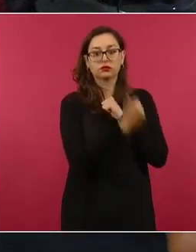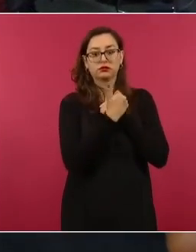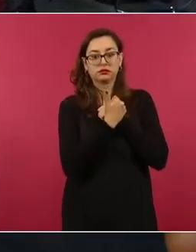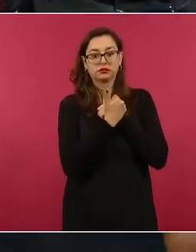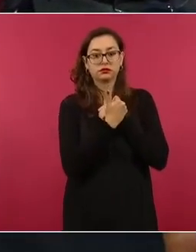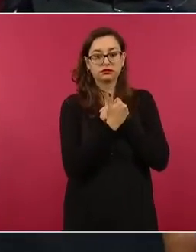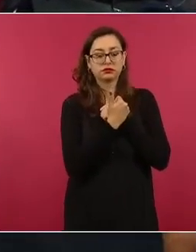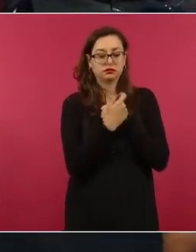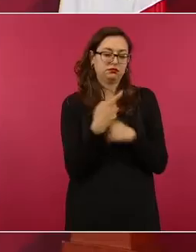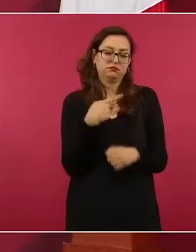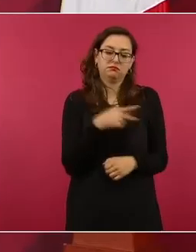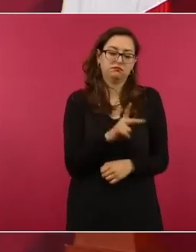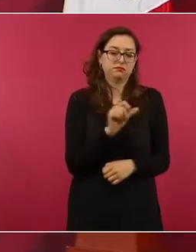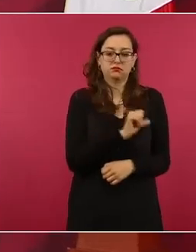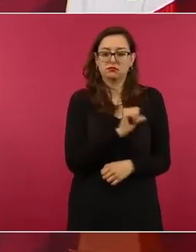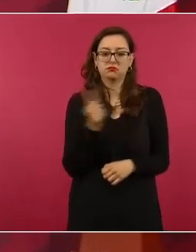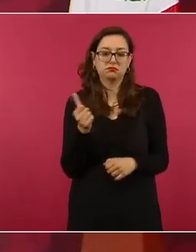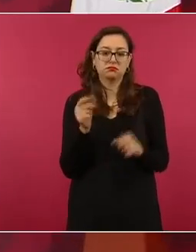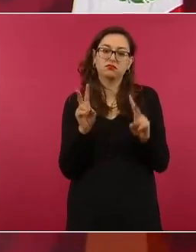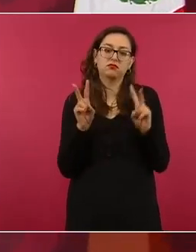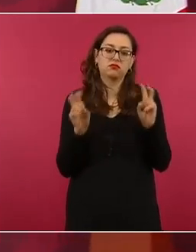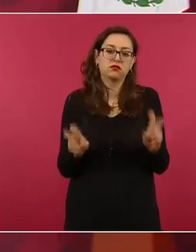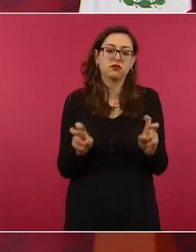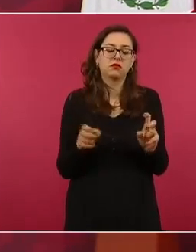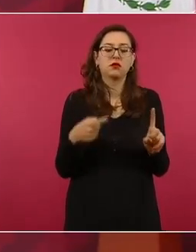don Carlos Aceves, de la CTM,